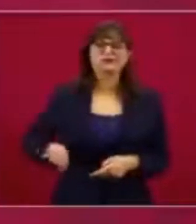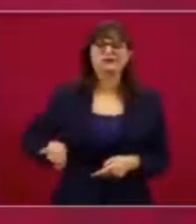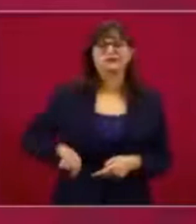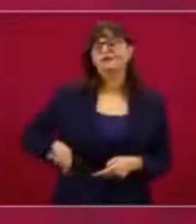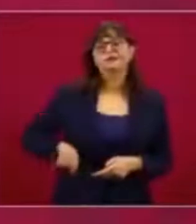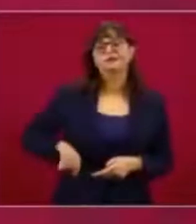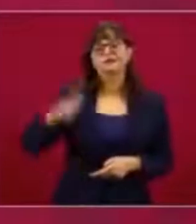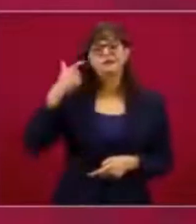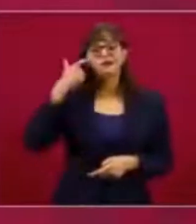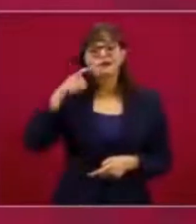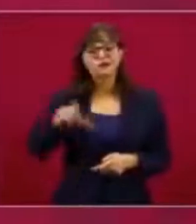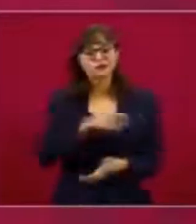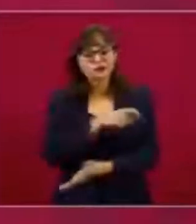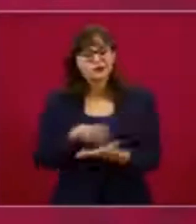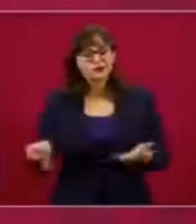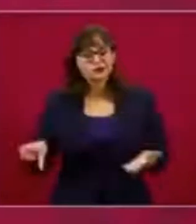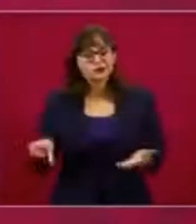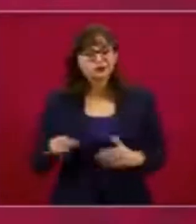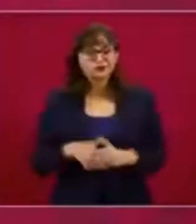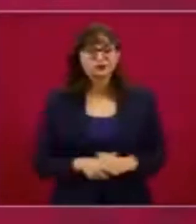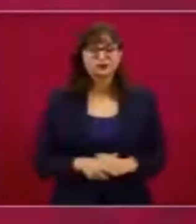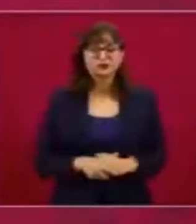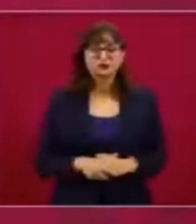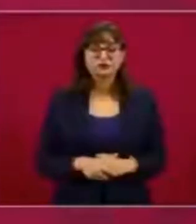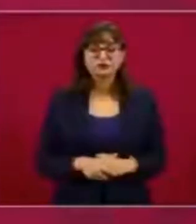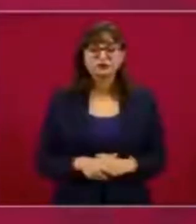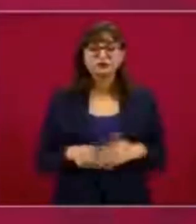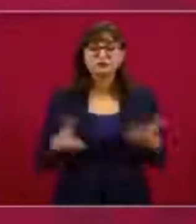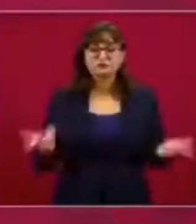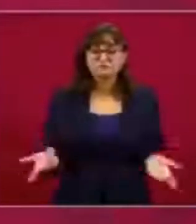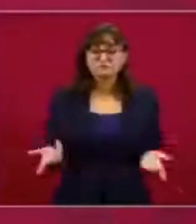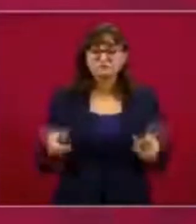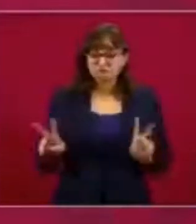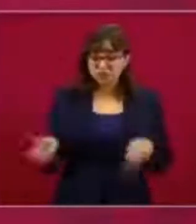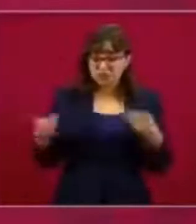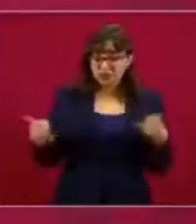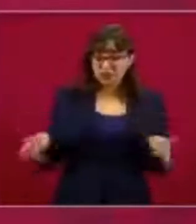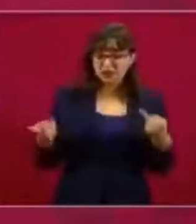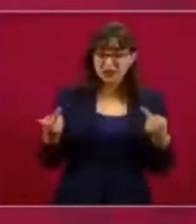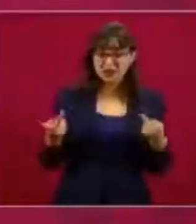se vende, pues ya no nos van a pagar